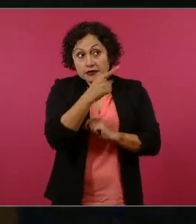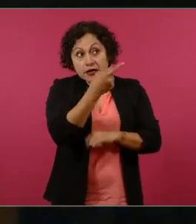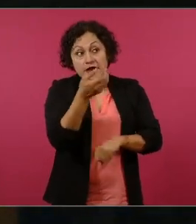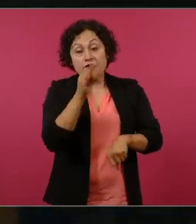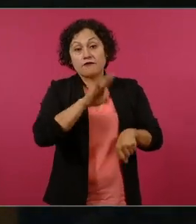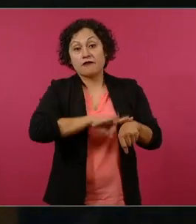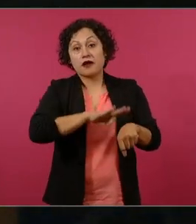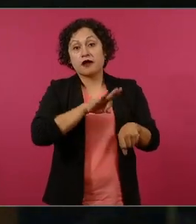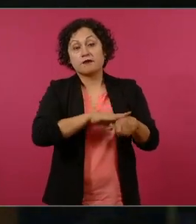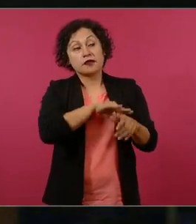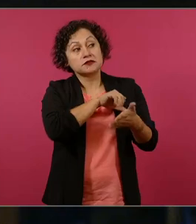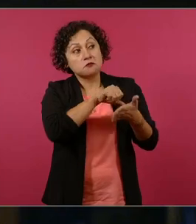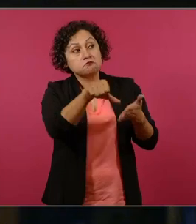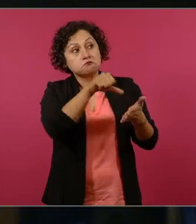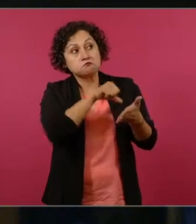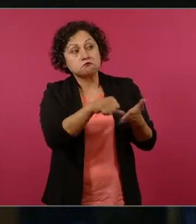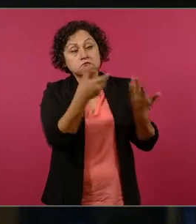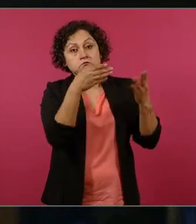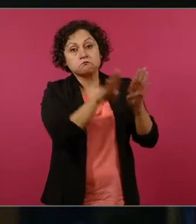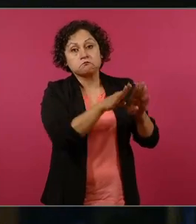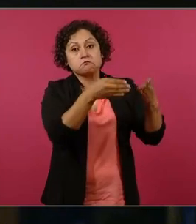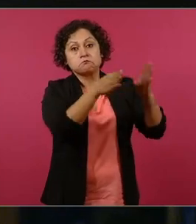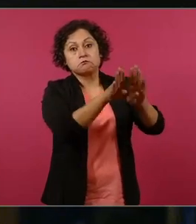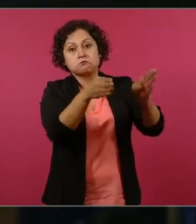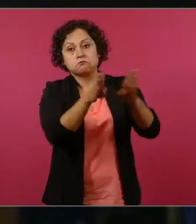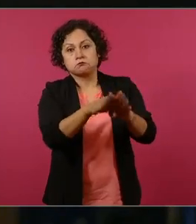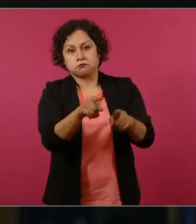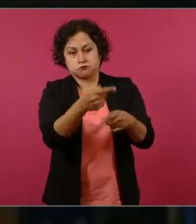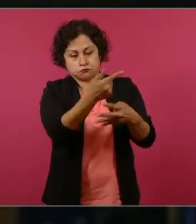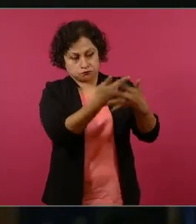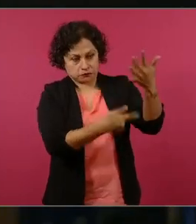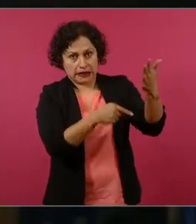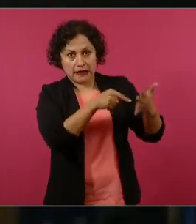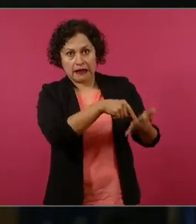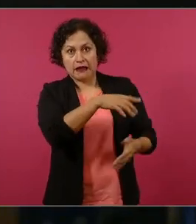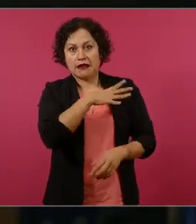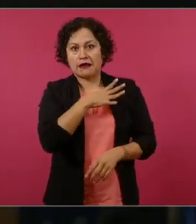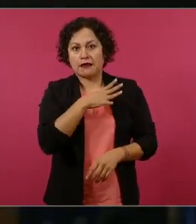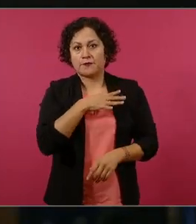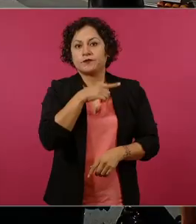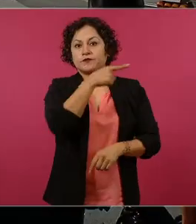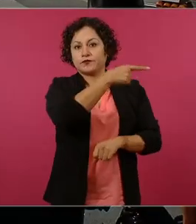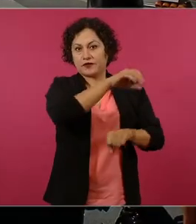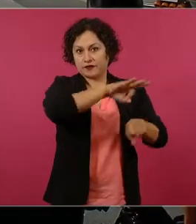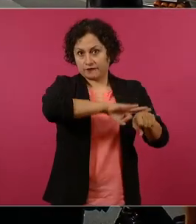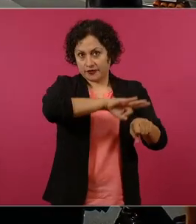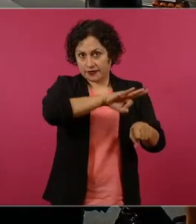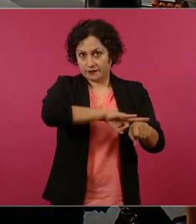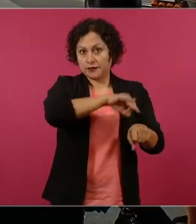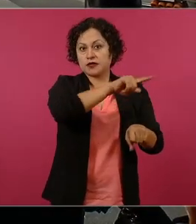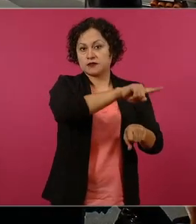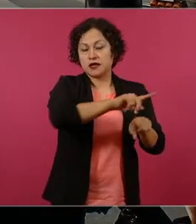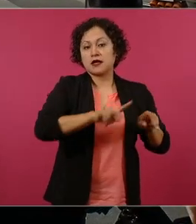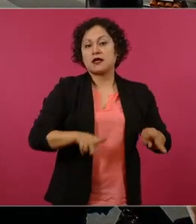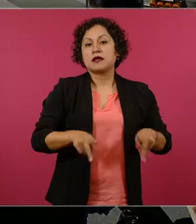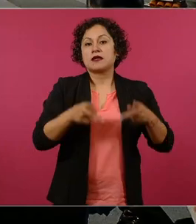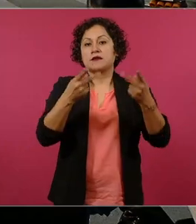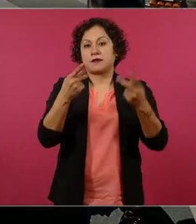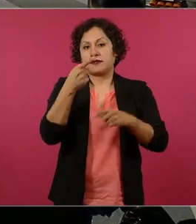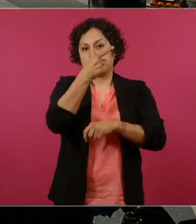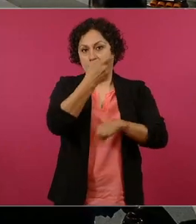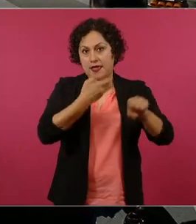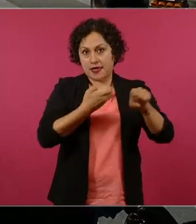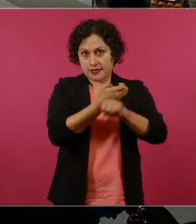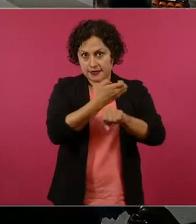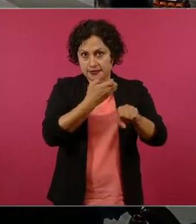del bodegón farmacéutico y los que le mencioné dicha farmacia subroga el servicio del gobierno del estado de Baja California